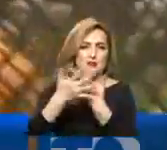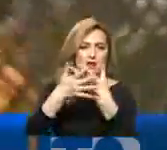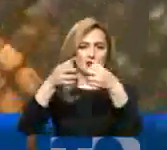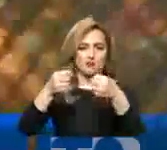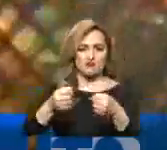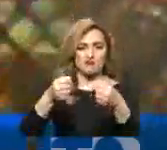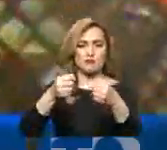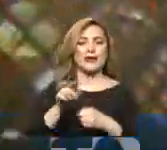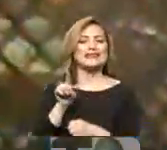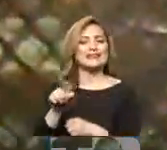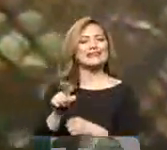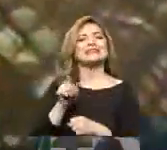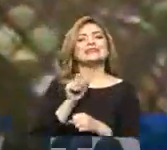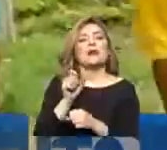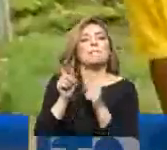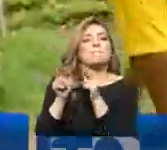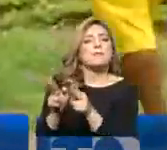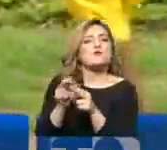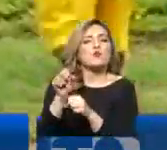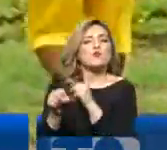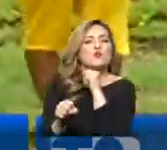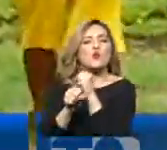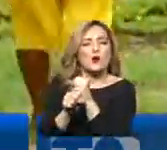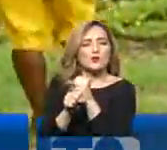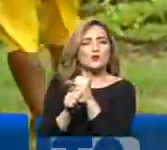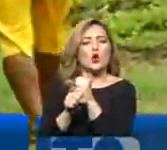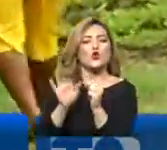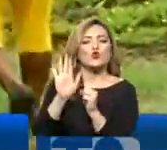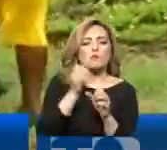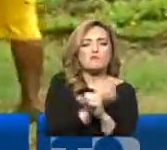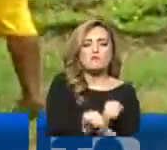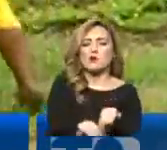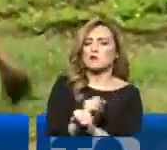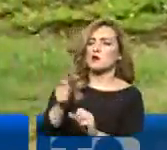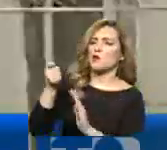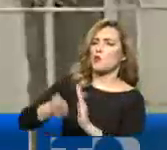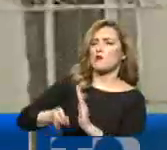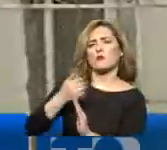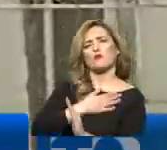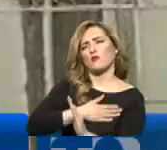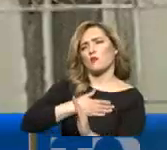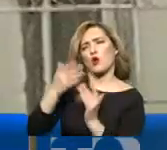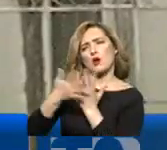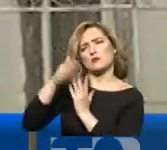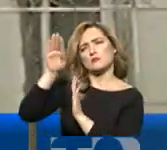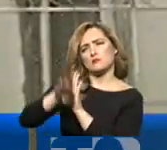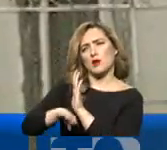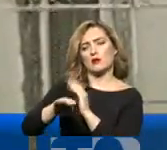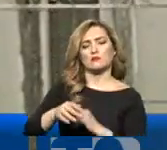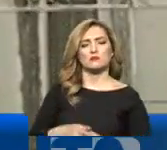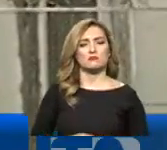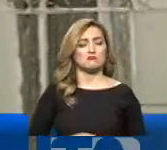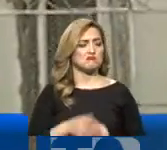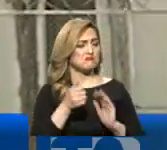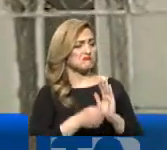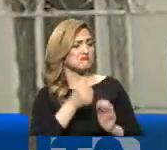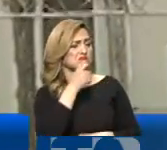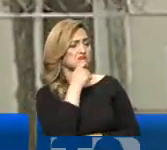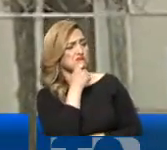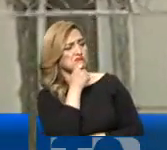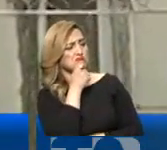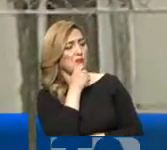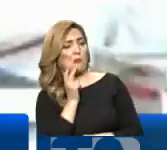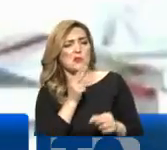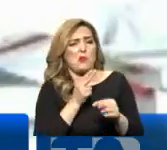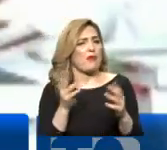año la defensa de Zambrano solicitó al juez penal José Tamayo que rebajara la pena, pese a que el magistrado no tenía competencia dentro del